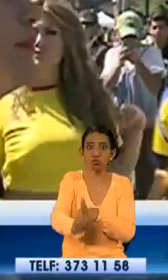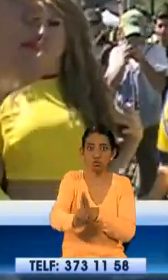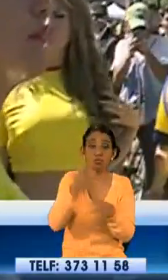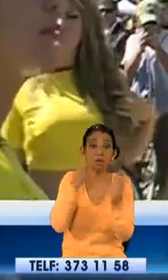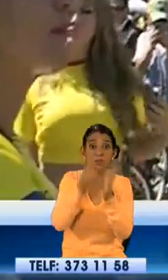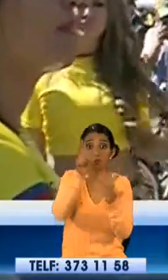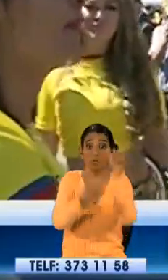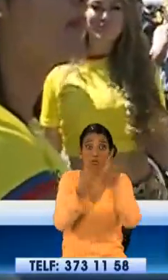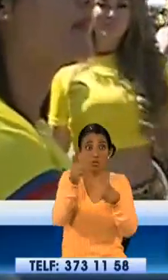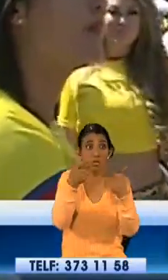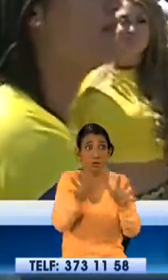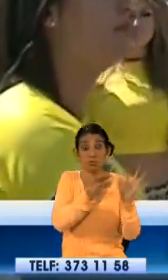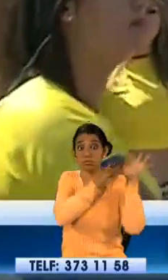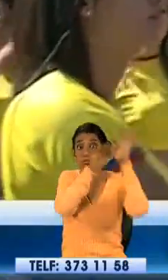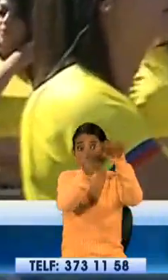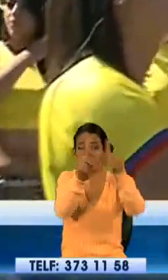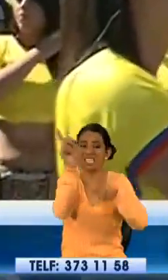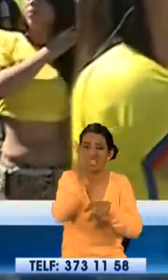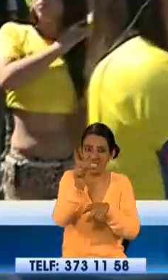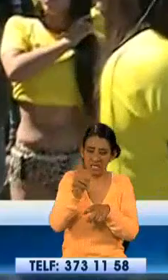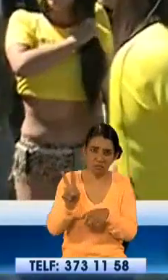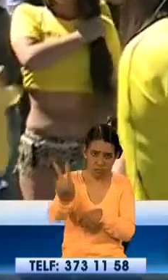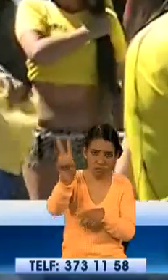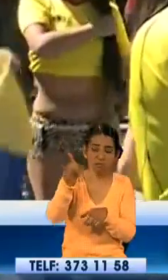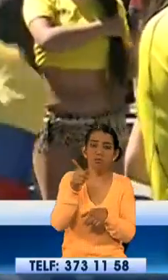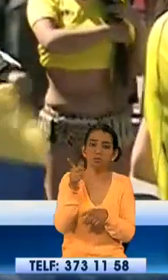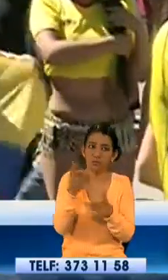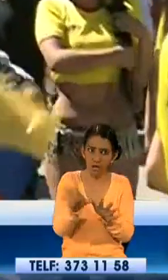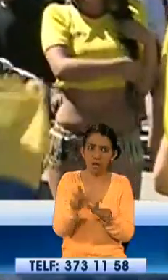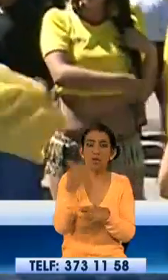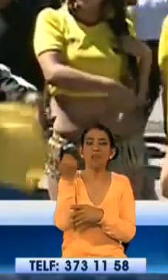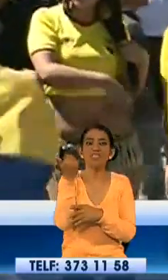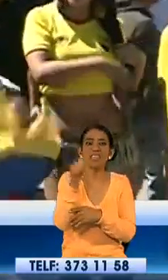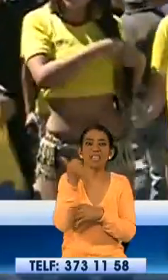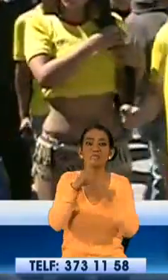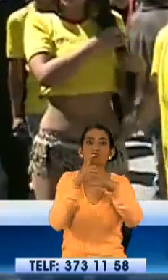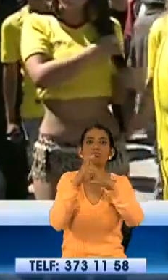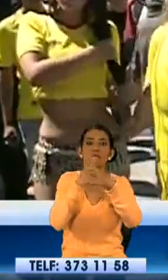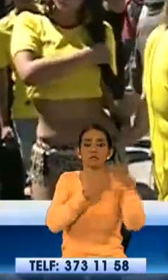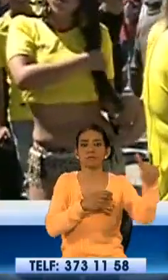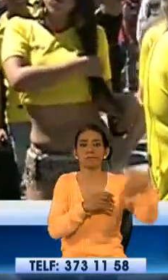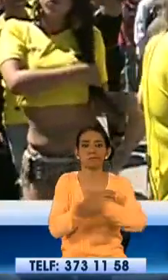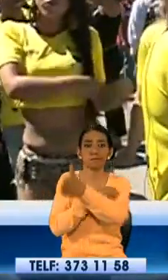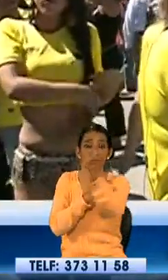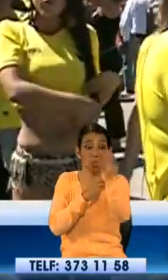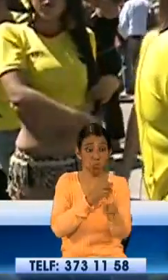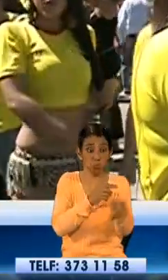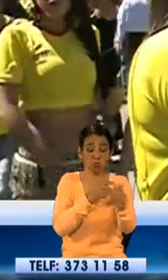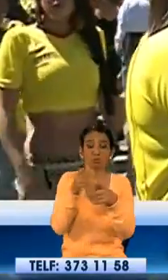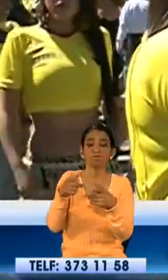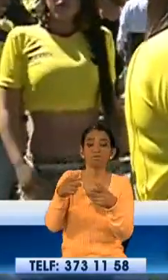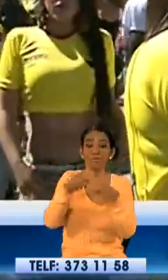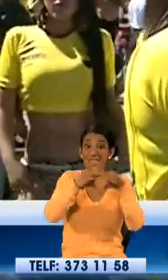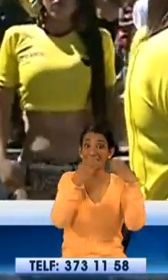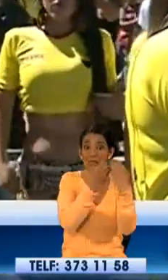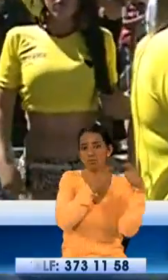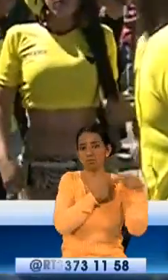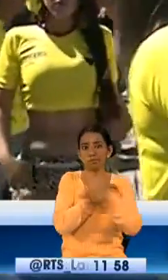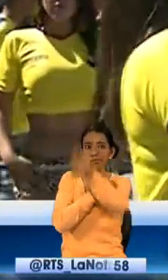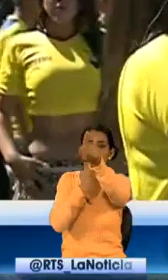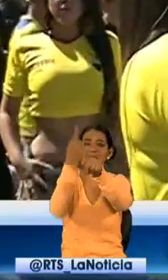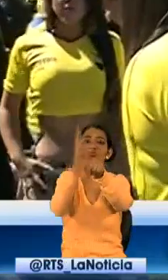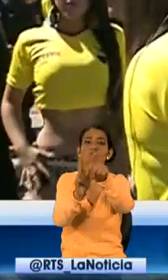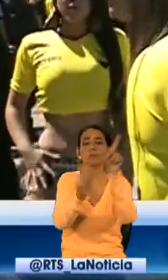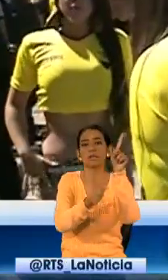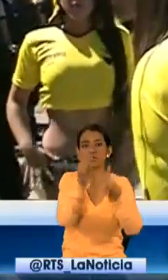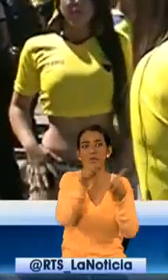usuarios que demandan del transporte público, vamos a tener 10 buses que van a salir directamente desde la parada de estadio hacia el sur de la ciudad, para que la